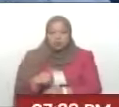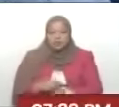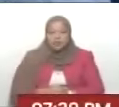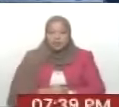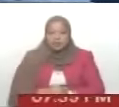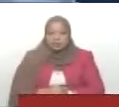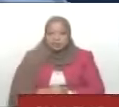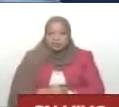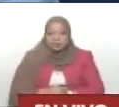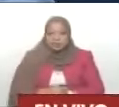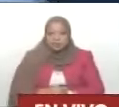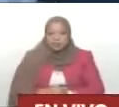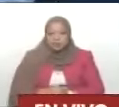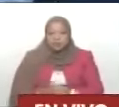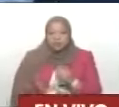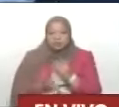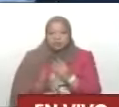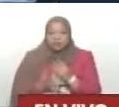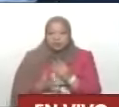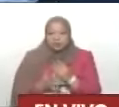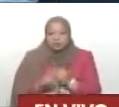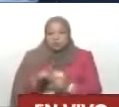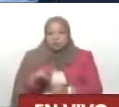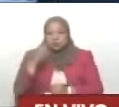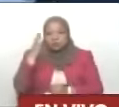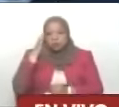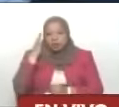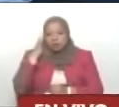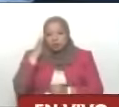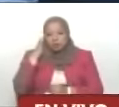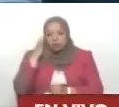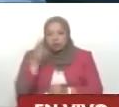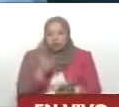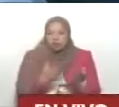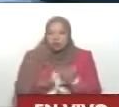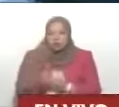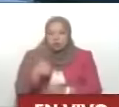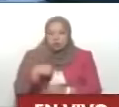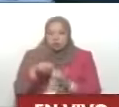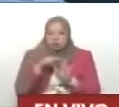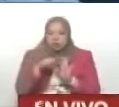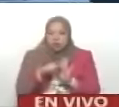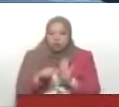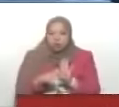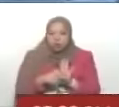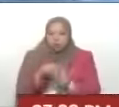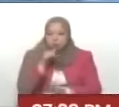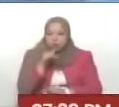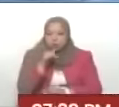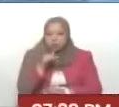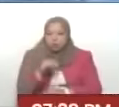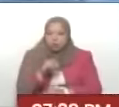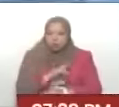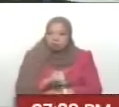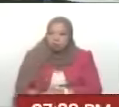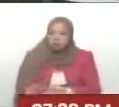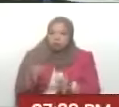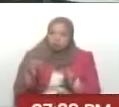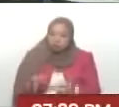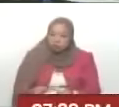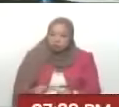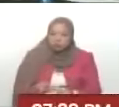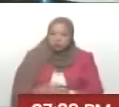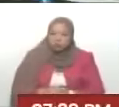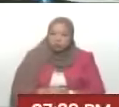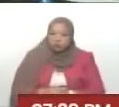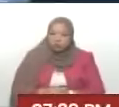Exacto. ¿Ah? Te doy esta tecnología, pero tú recibes mis órdenes. Obedece mis órdenes, pero ¿qué es eso, chico? ¿Ah?